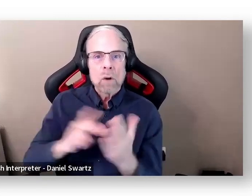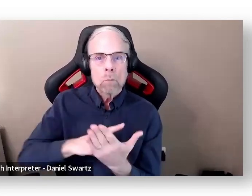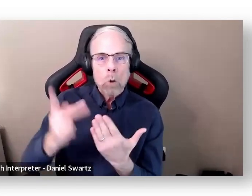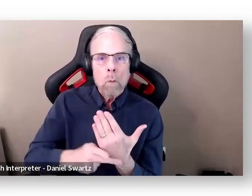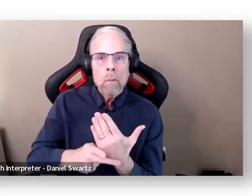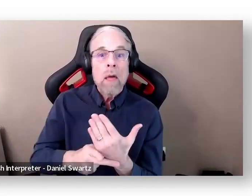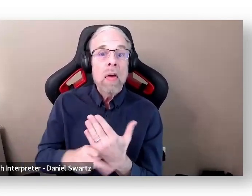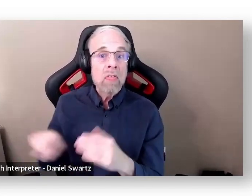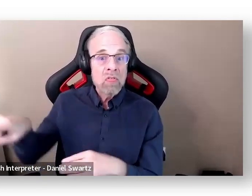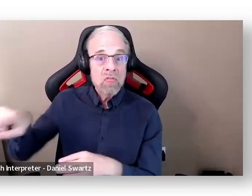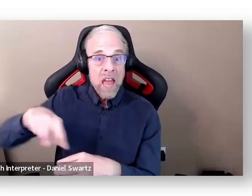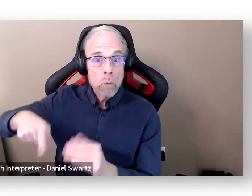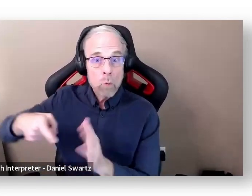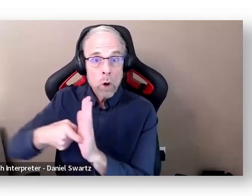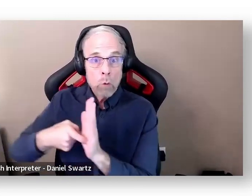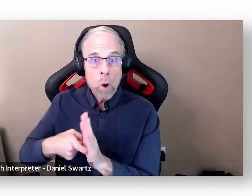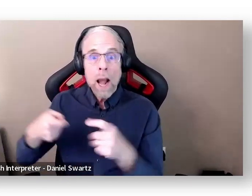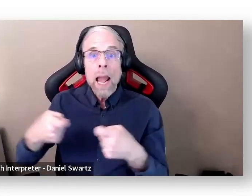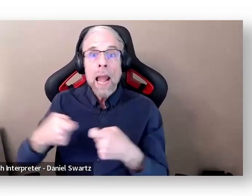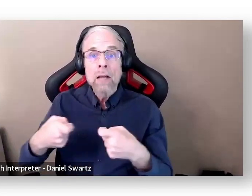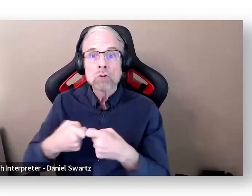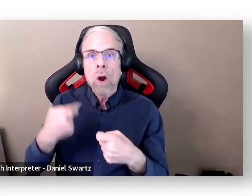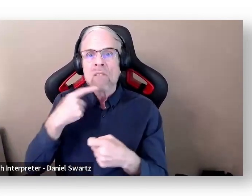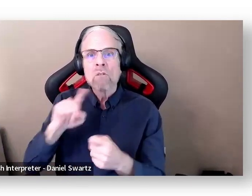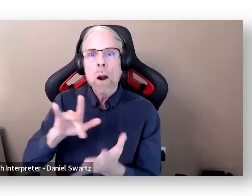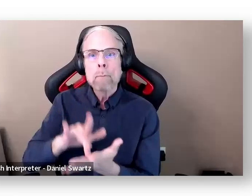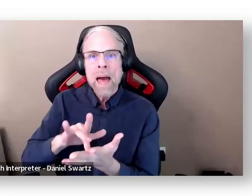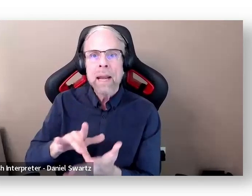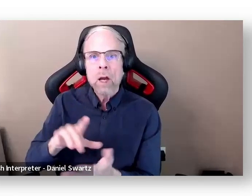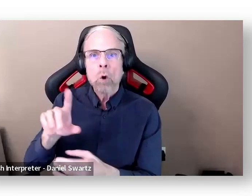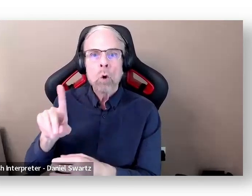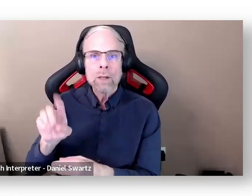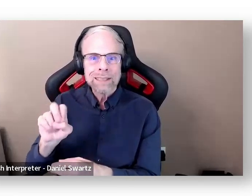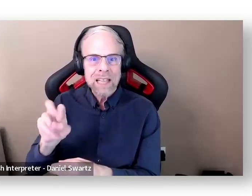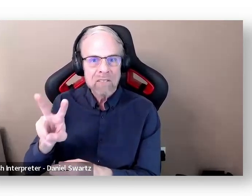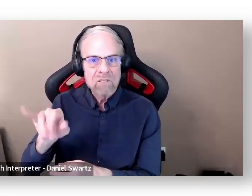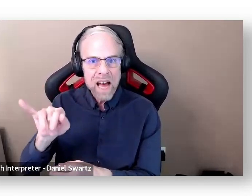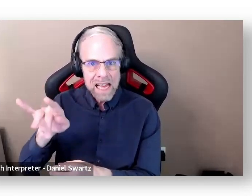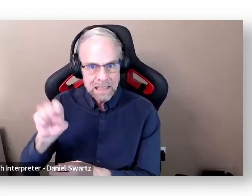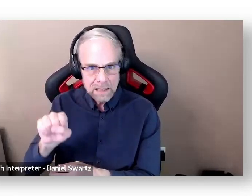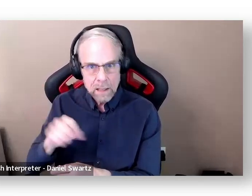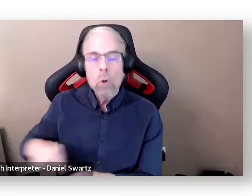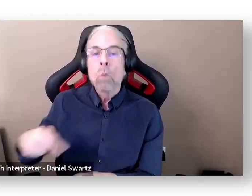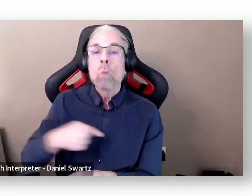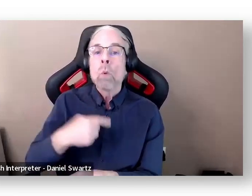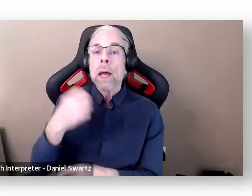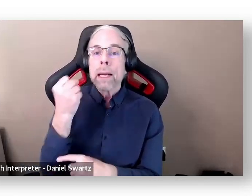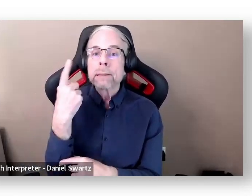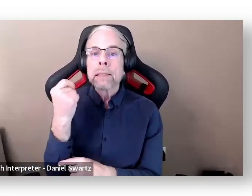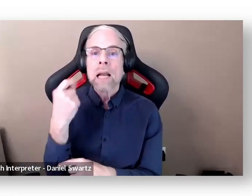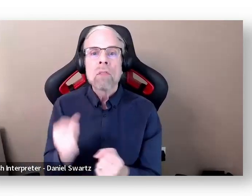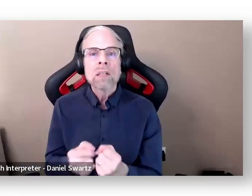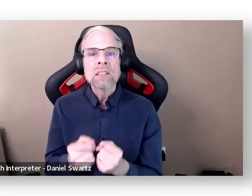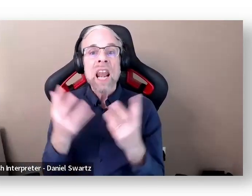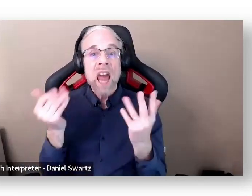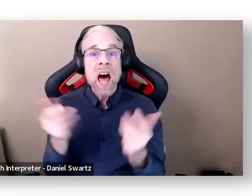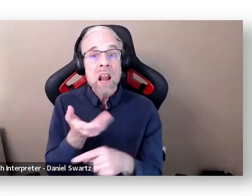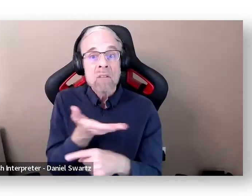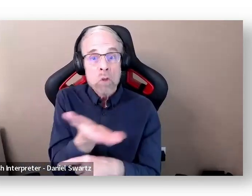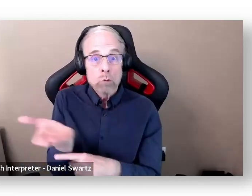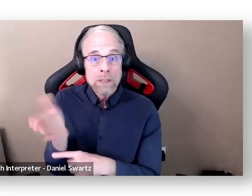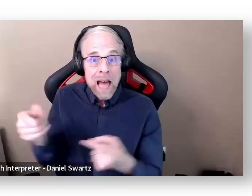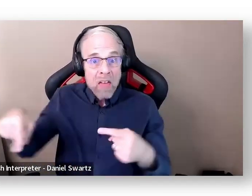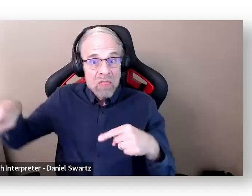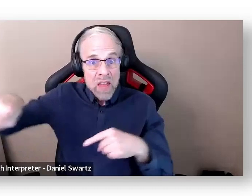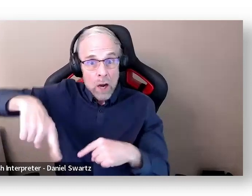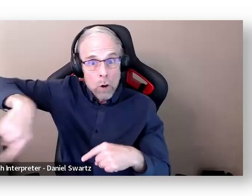Entonces, los clientes de certificados médicos recibirán que requieren electricidad para aparatos médicos. Nosotros